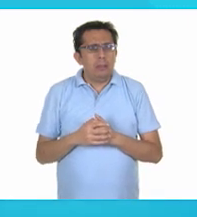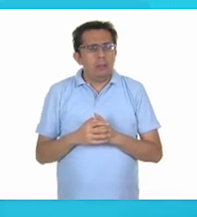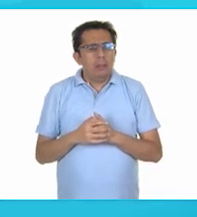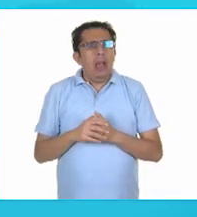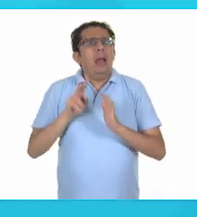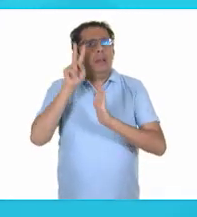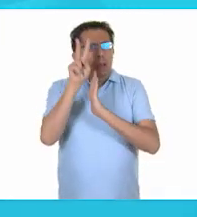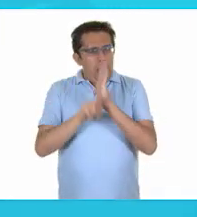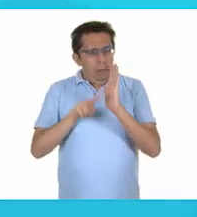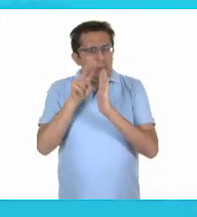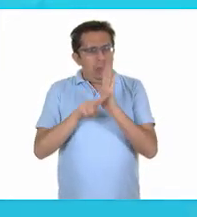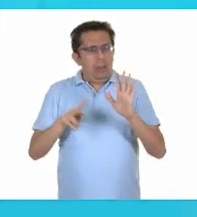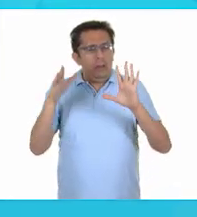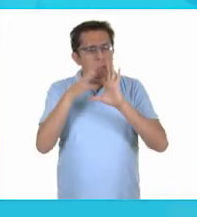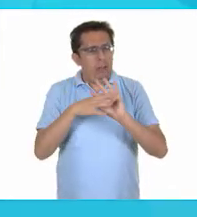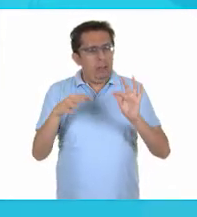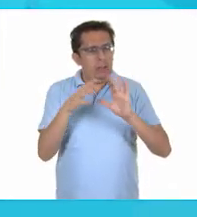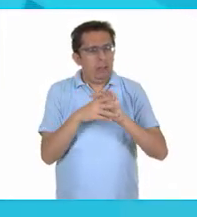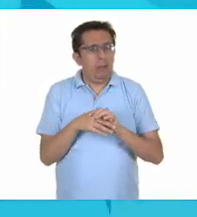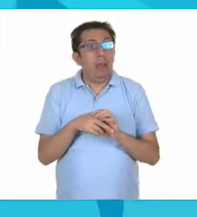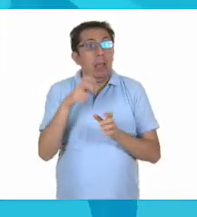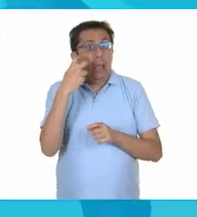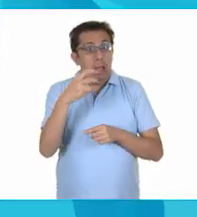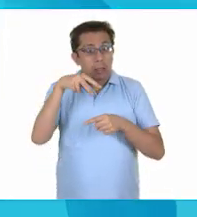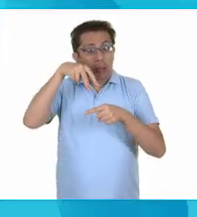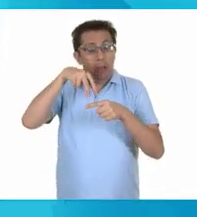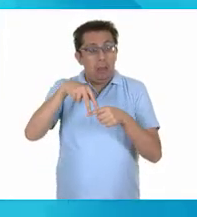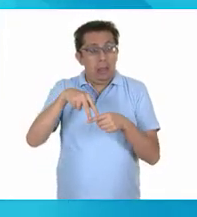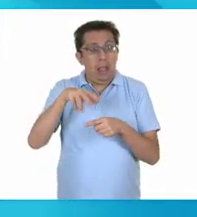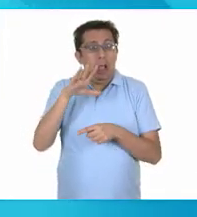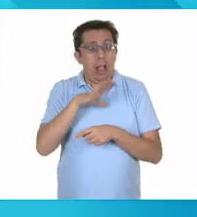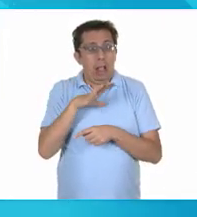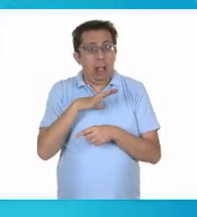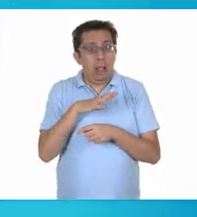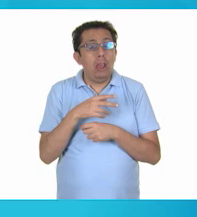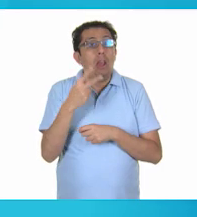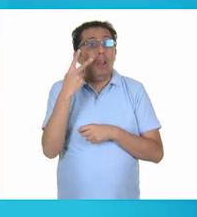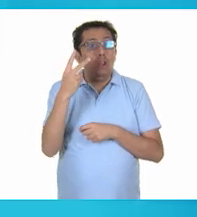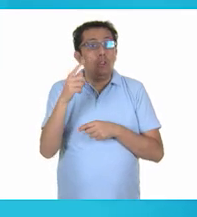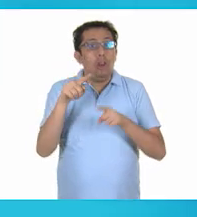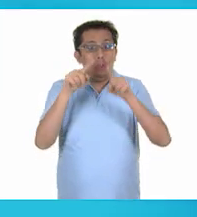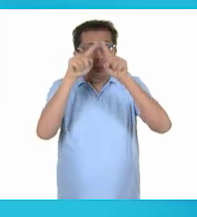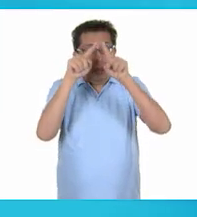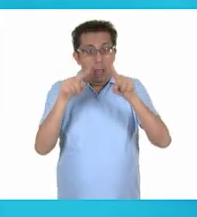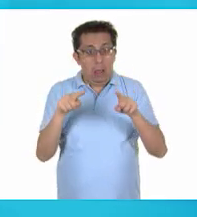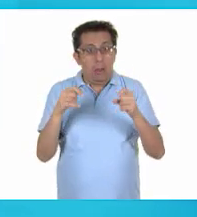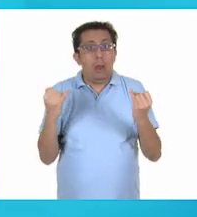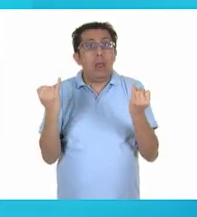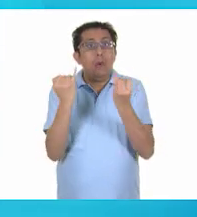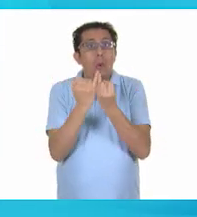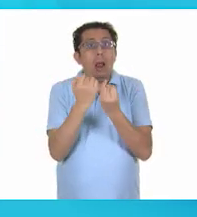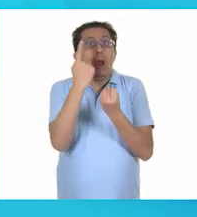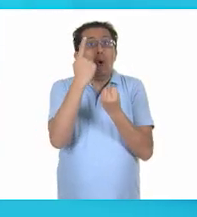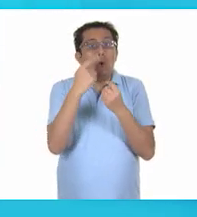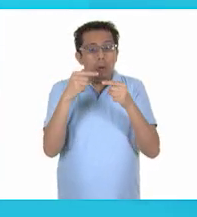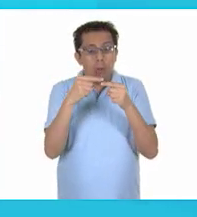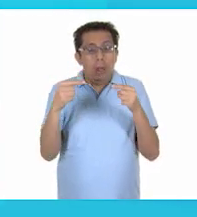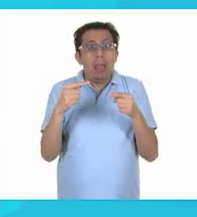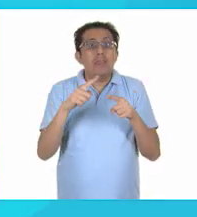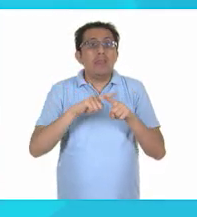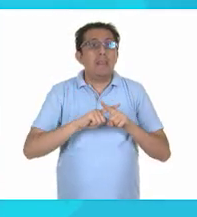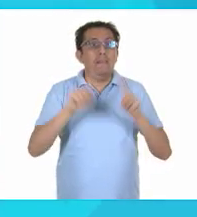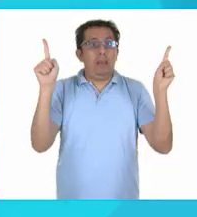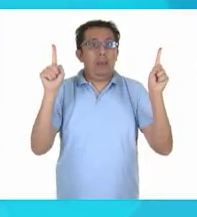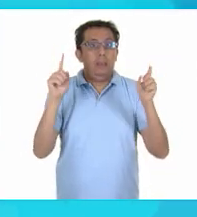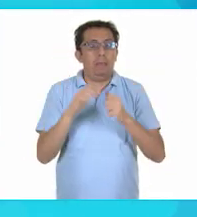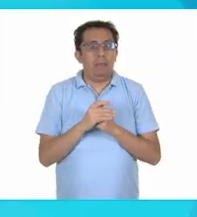En el video nos explicaron que este triángulo tiene dos lados iguales y uno diferente. Muy bien.